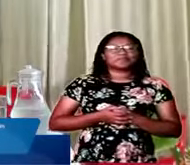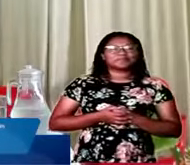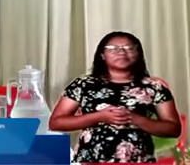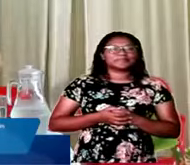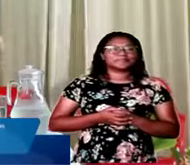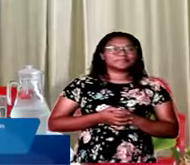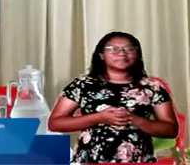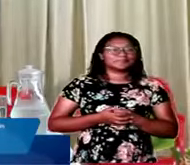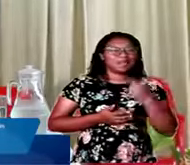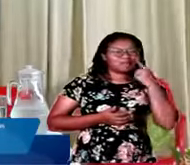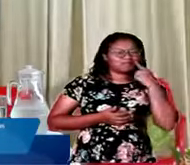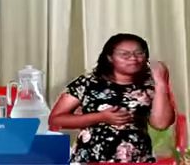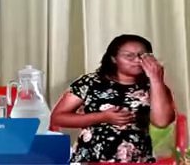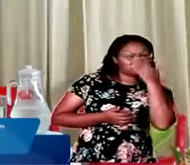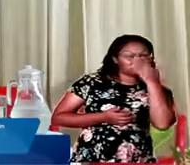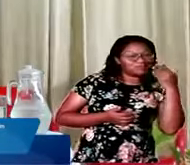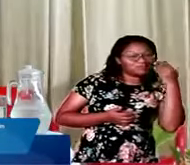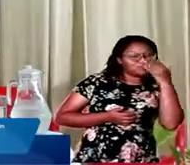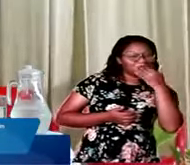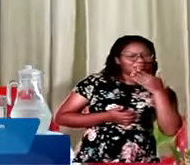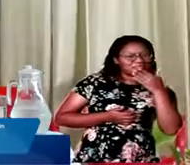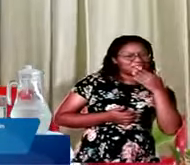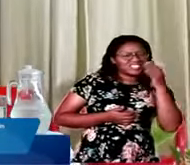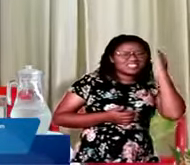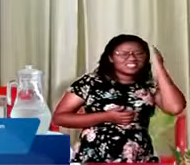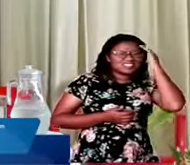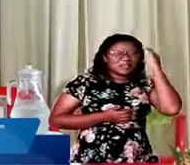para probarle a ver qué sabe.